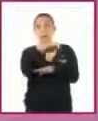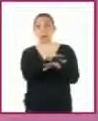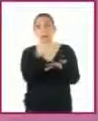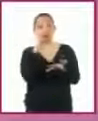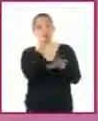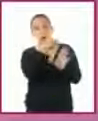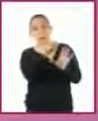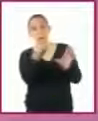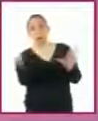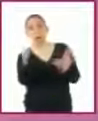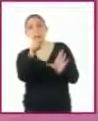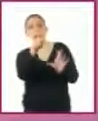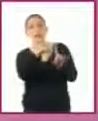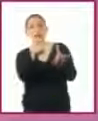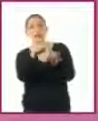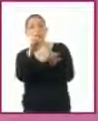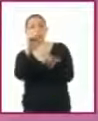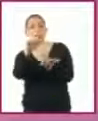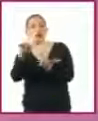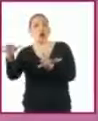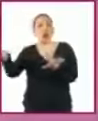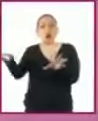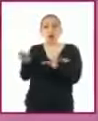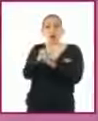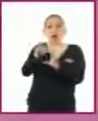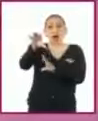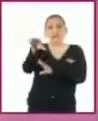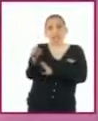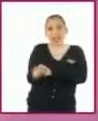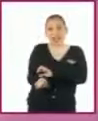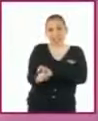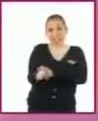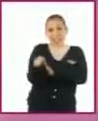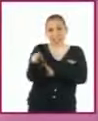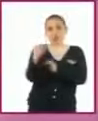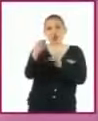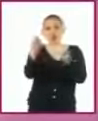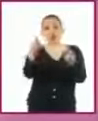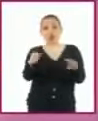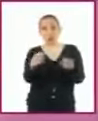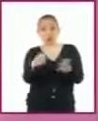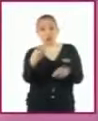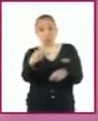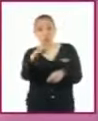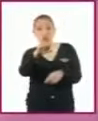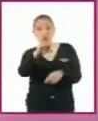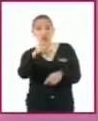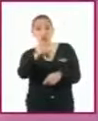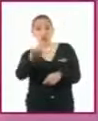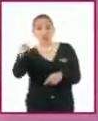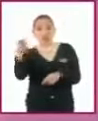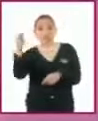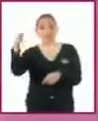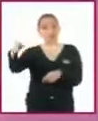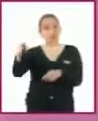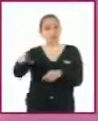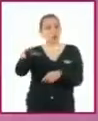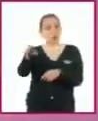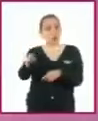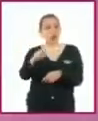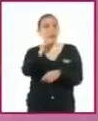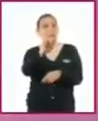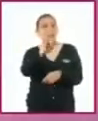estructuras polirrítmicas de origen africano. Aparte de que muchos nombres de los sones son también de origen africano, como